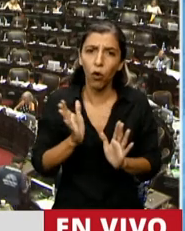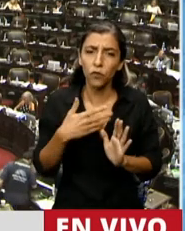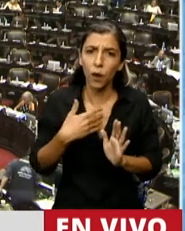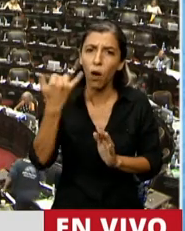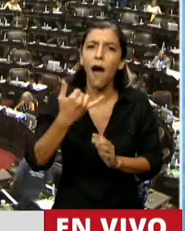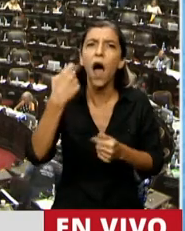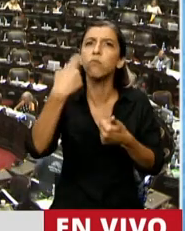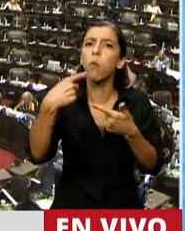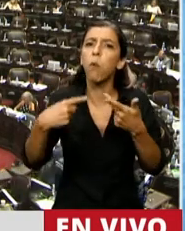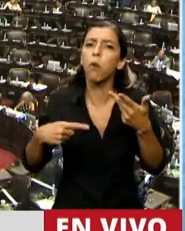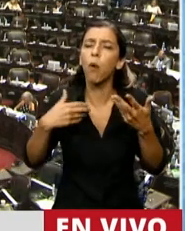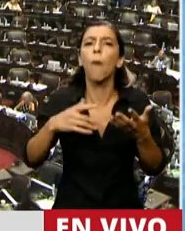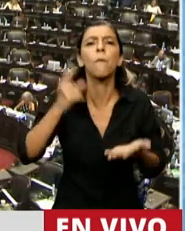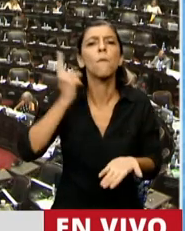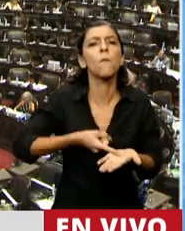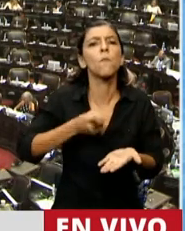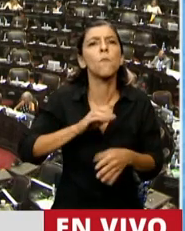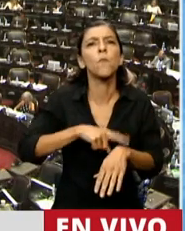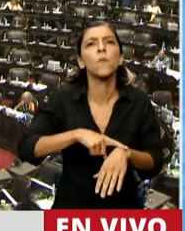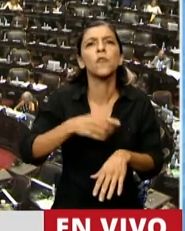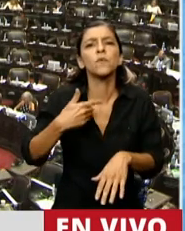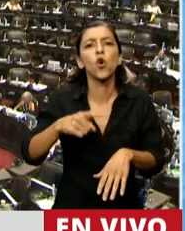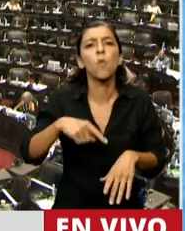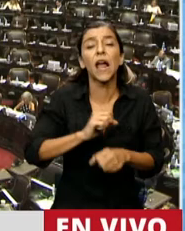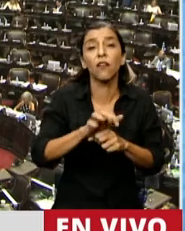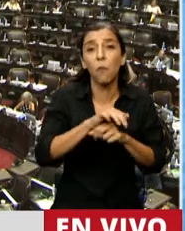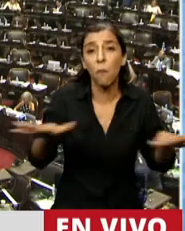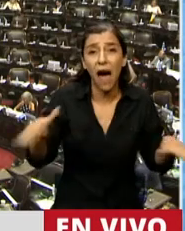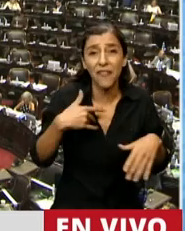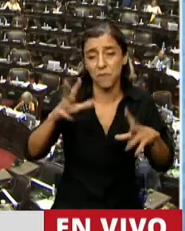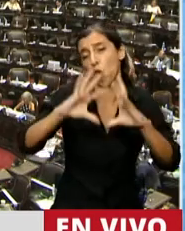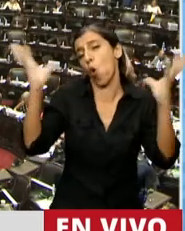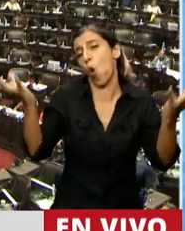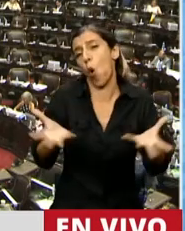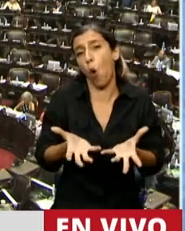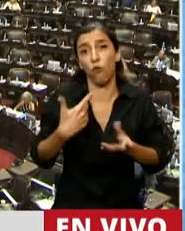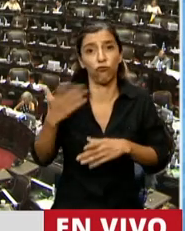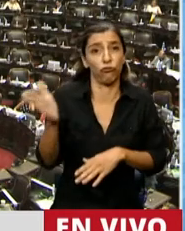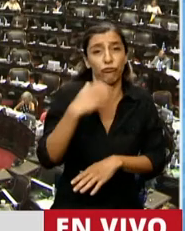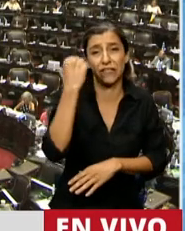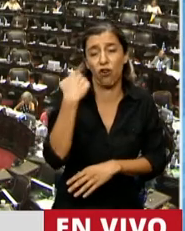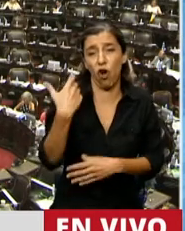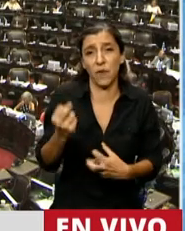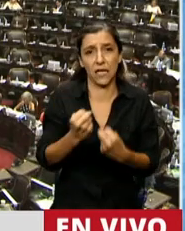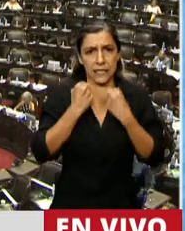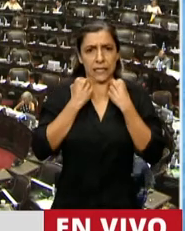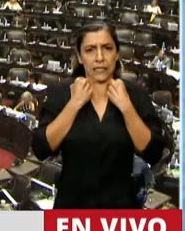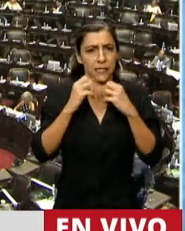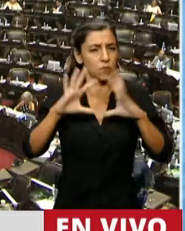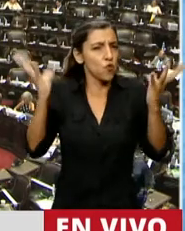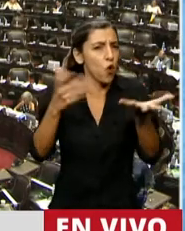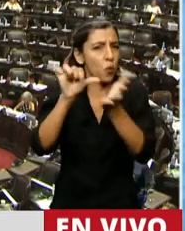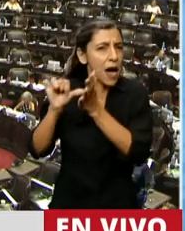todas las medidas que en el marco de una pandemia mundial que causó recesión a las principales economías del